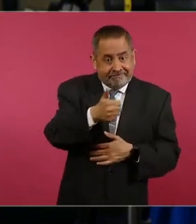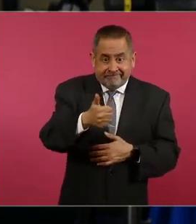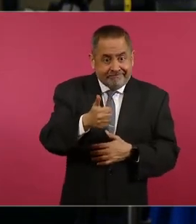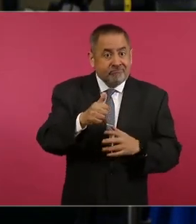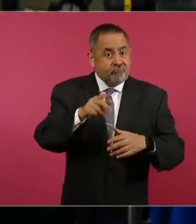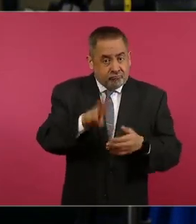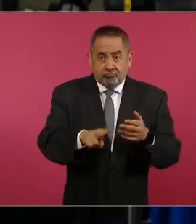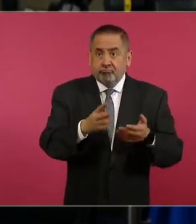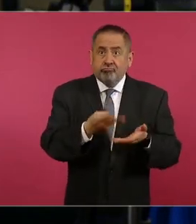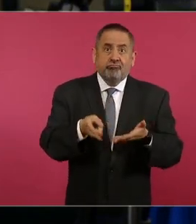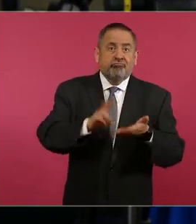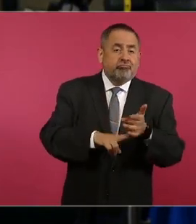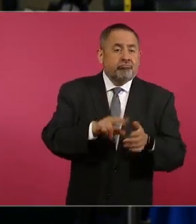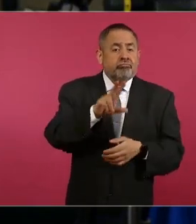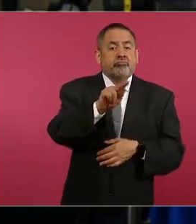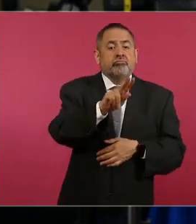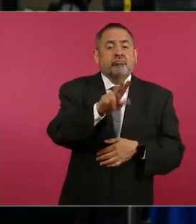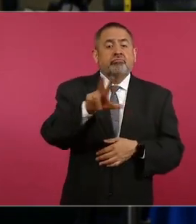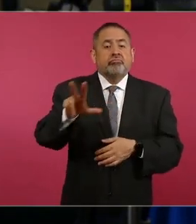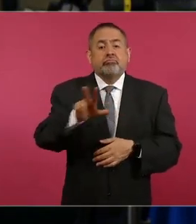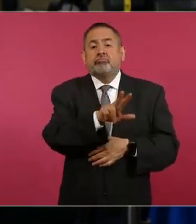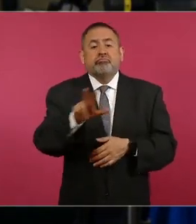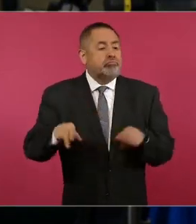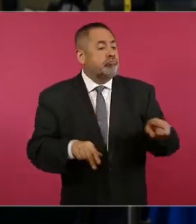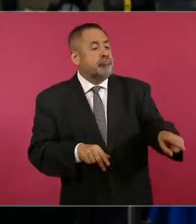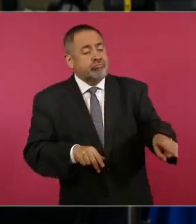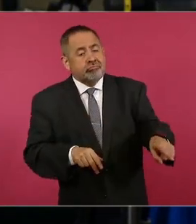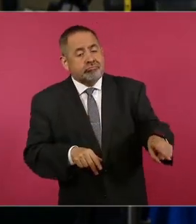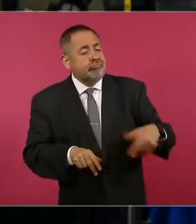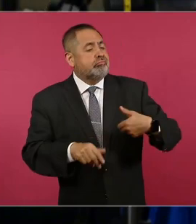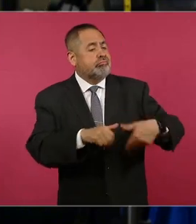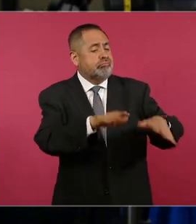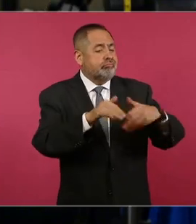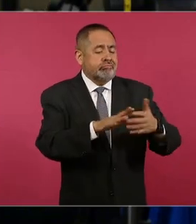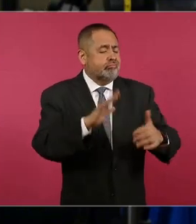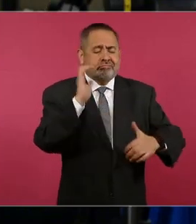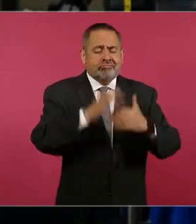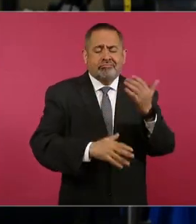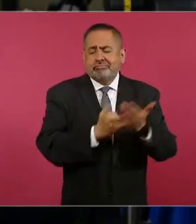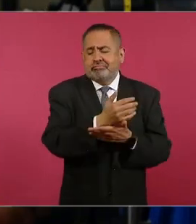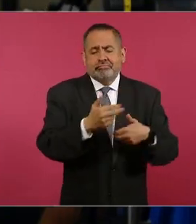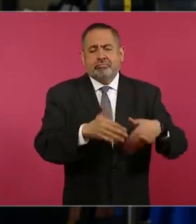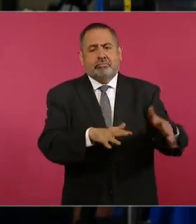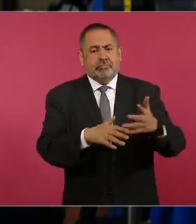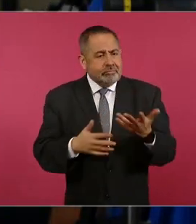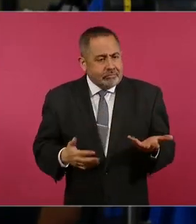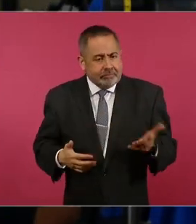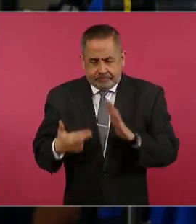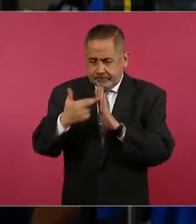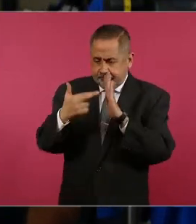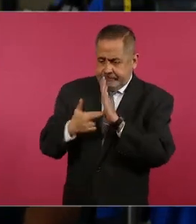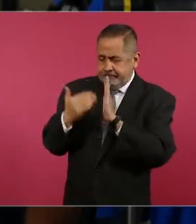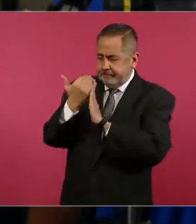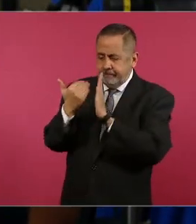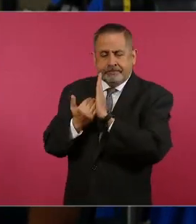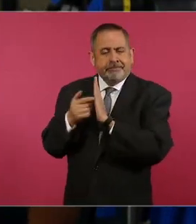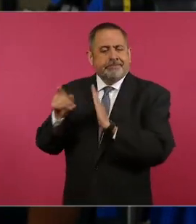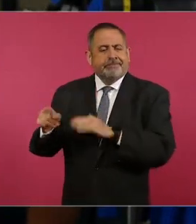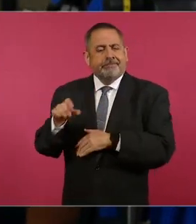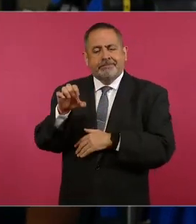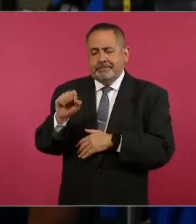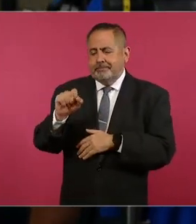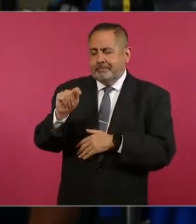ahora se actualiza el dato a 88 y que ya se concluyeron los protocolos de Estambul y algunos,